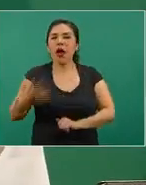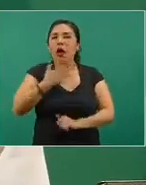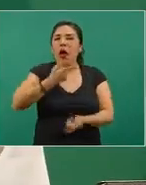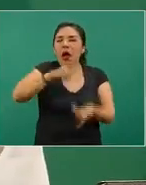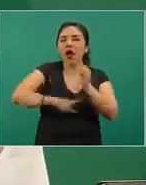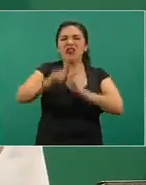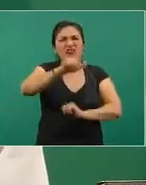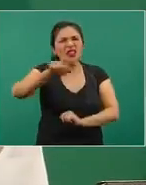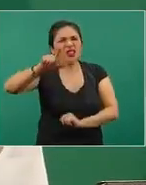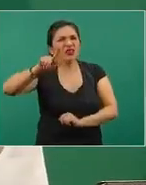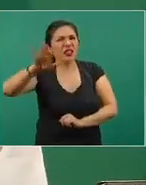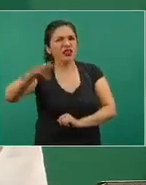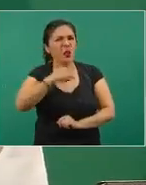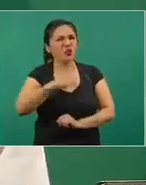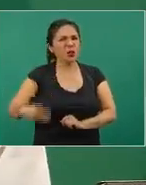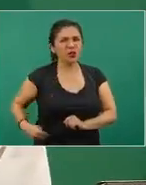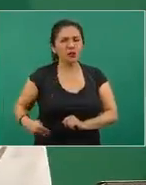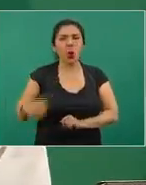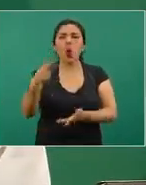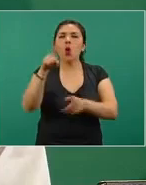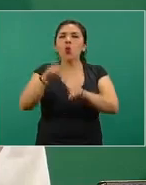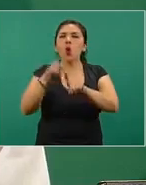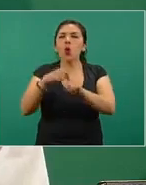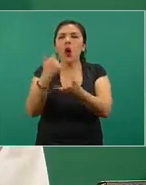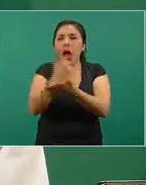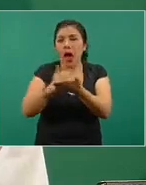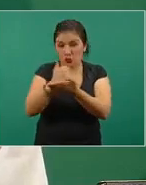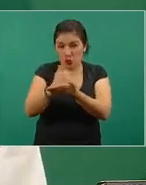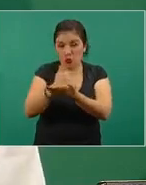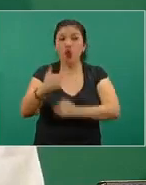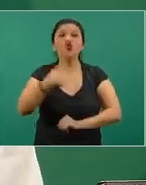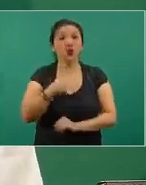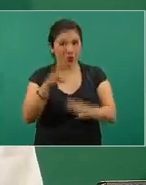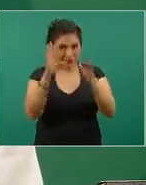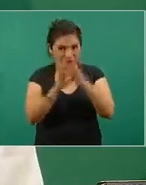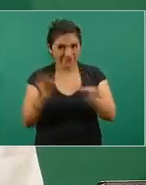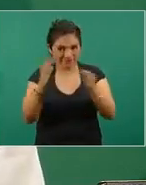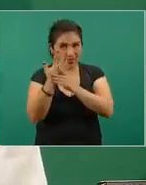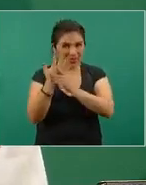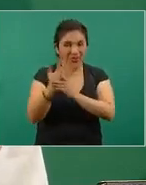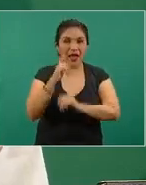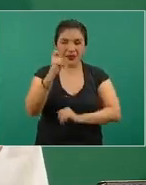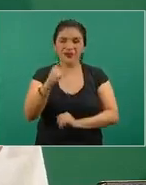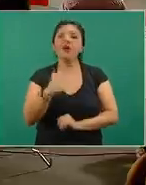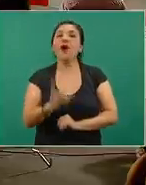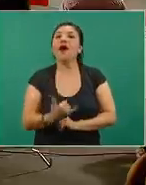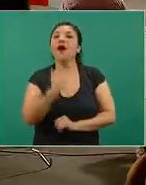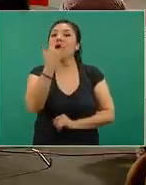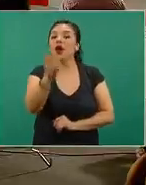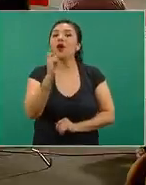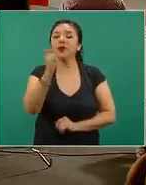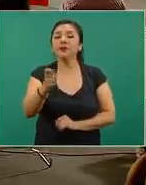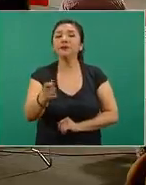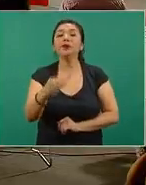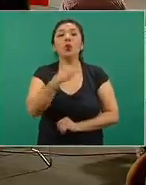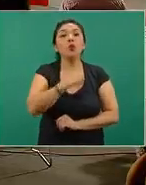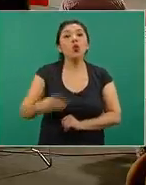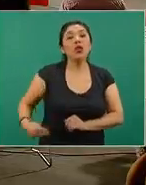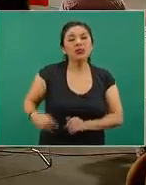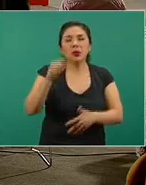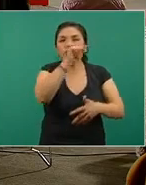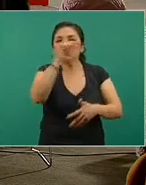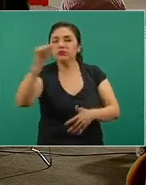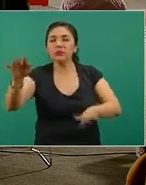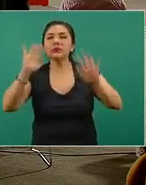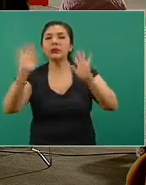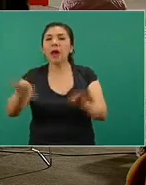775 municipios pintados en azul, dije, y ayer aclaré que de manera incorrecta, que se trataba de municipios donde ya se había logrado